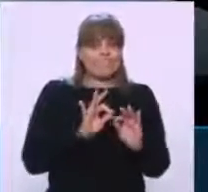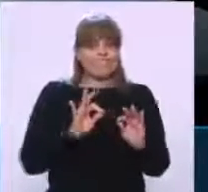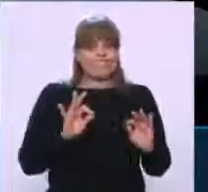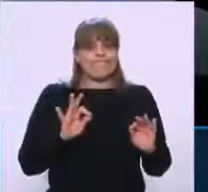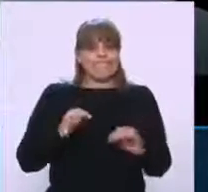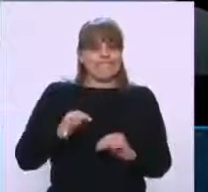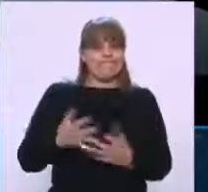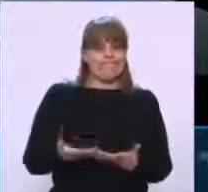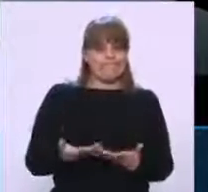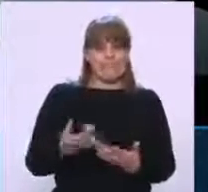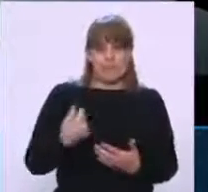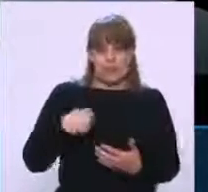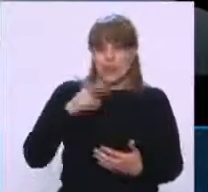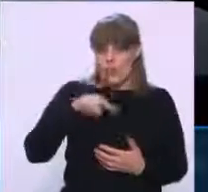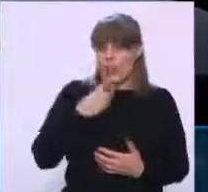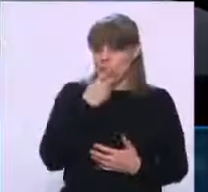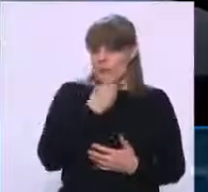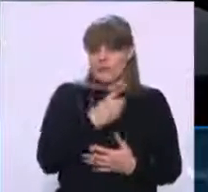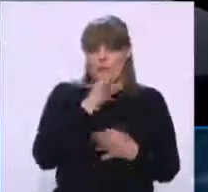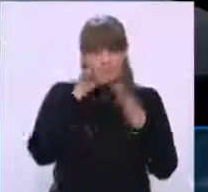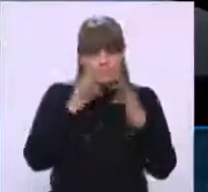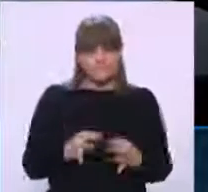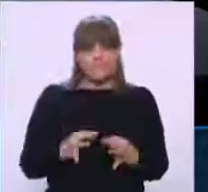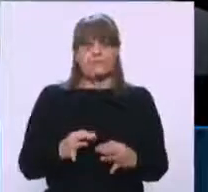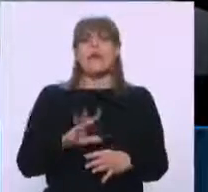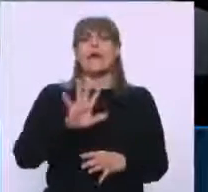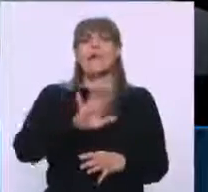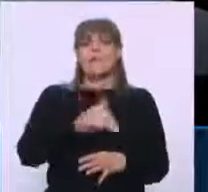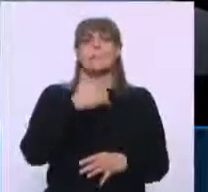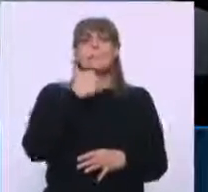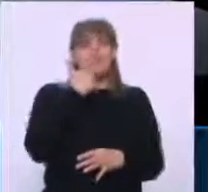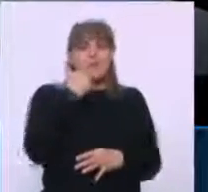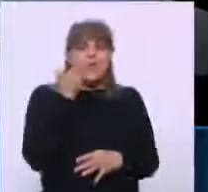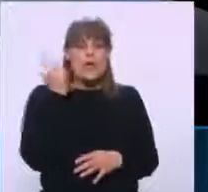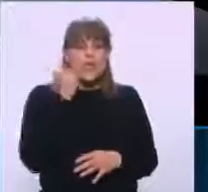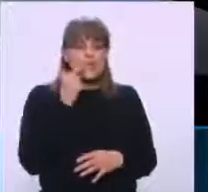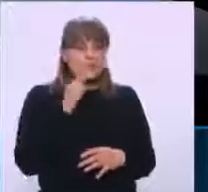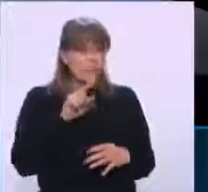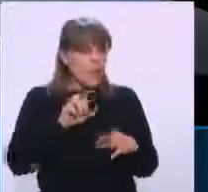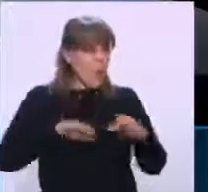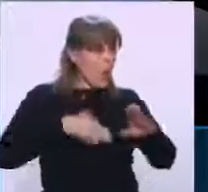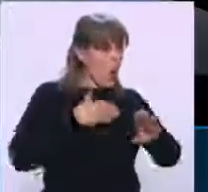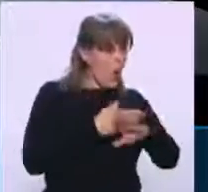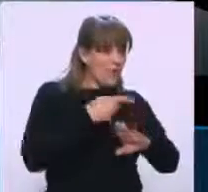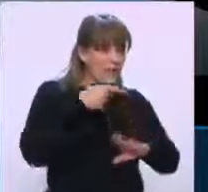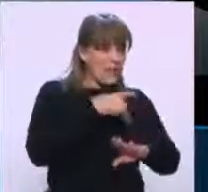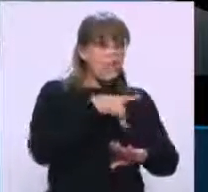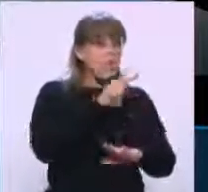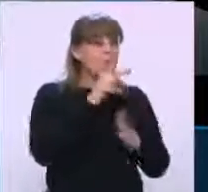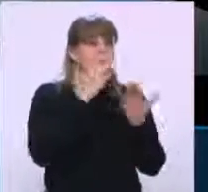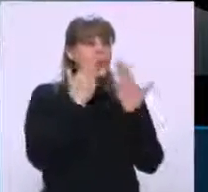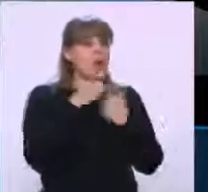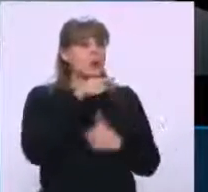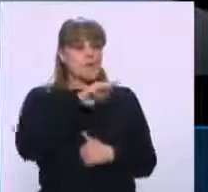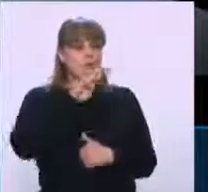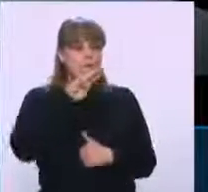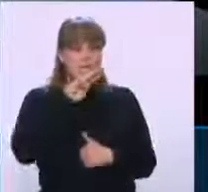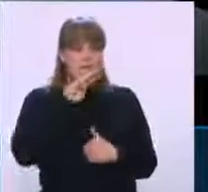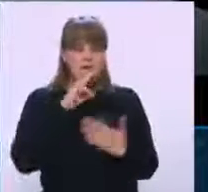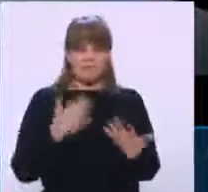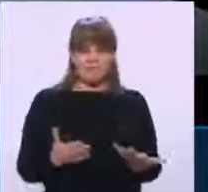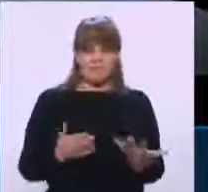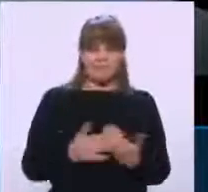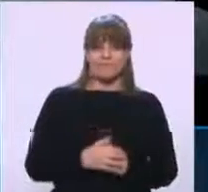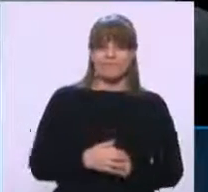las palabras, pero le dije le dije, me gustaría mentártela, pero lo que no tienes es madre, ya me acuerdo. O sea, no hay a quien hacerlo. Arturo,